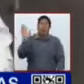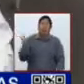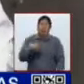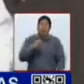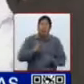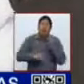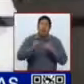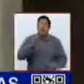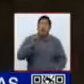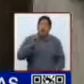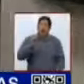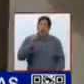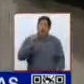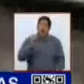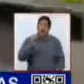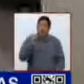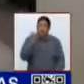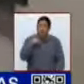delito de abuso sexual.